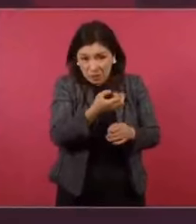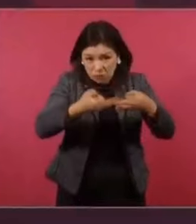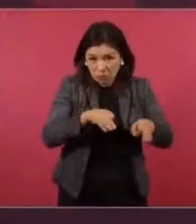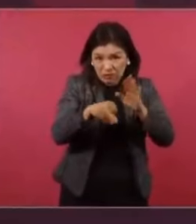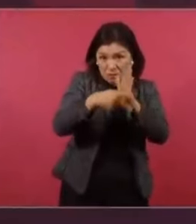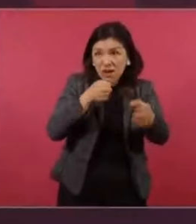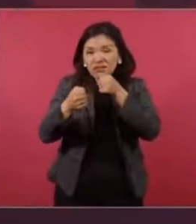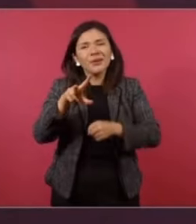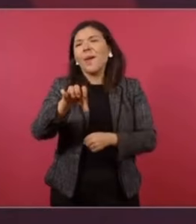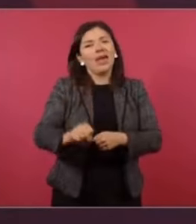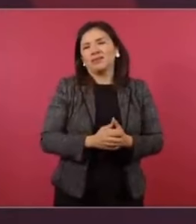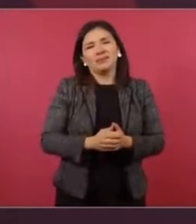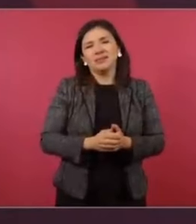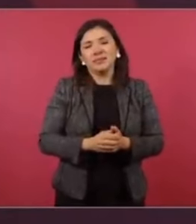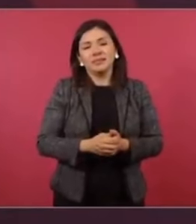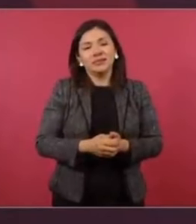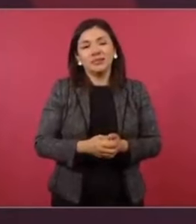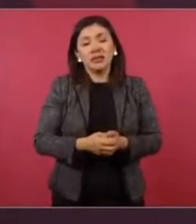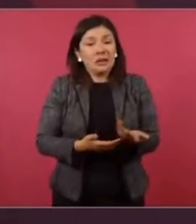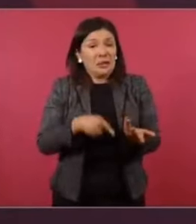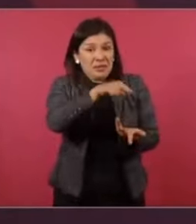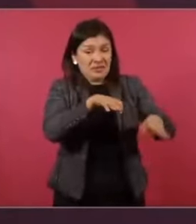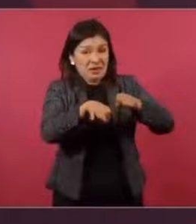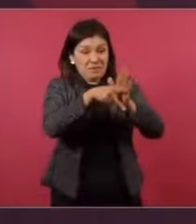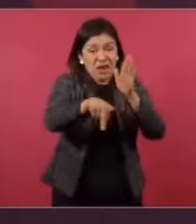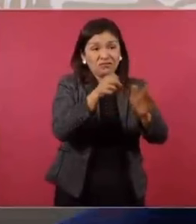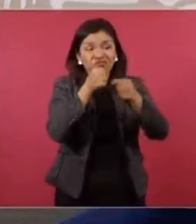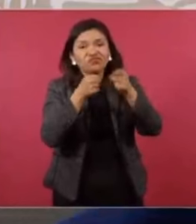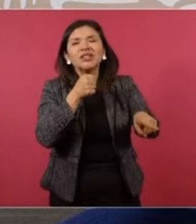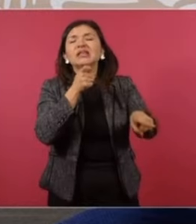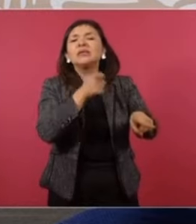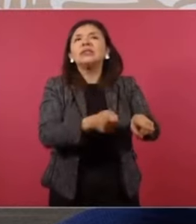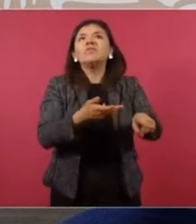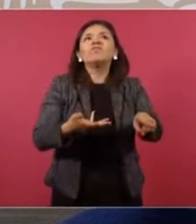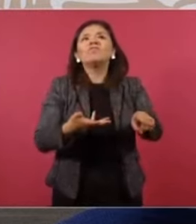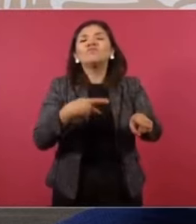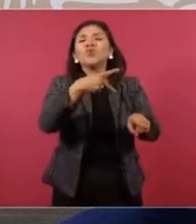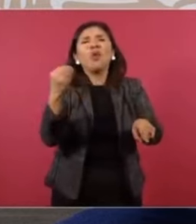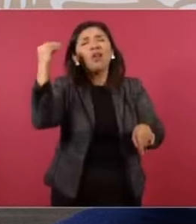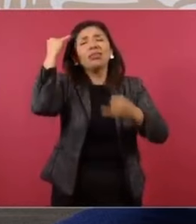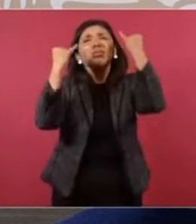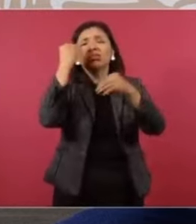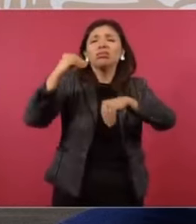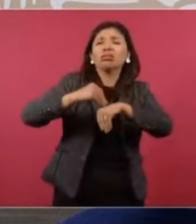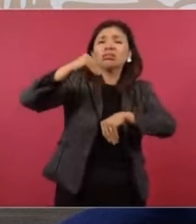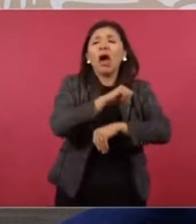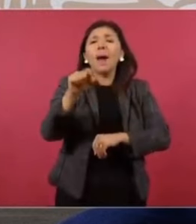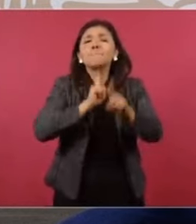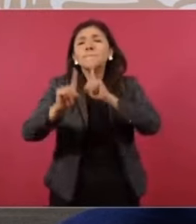puede lam eso es inventar